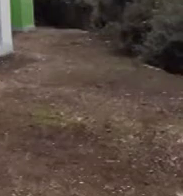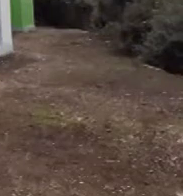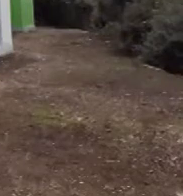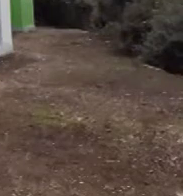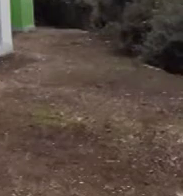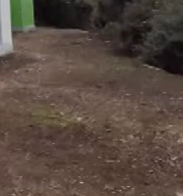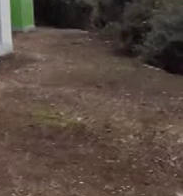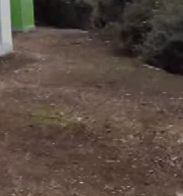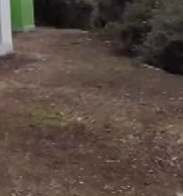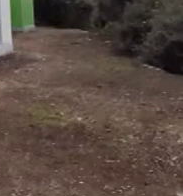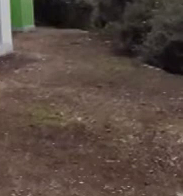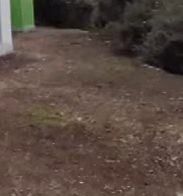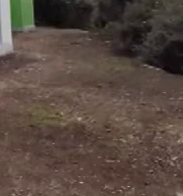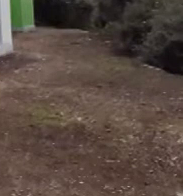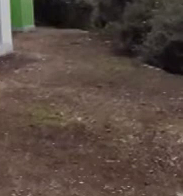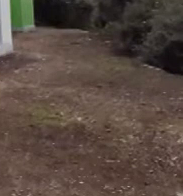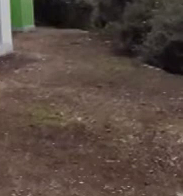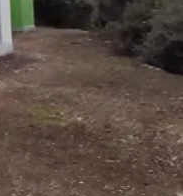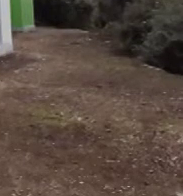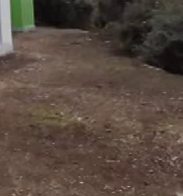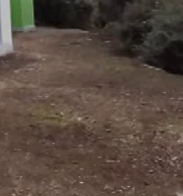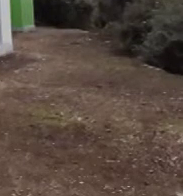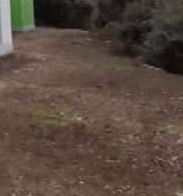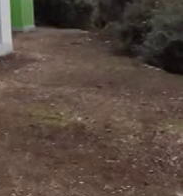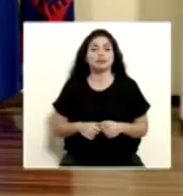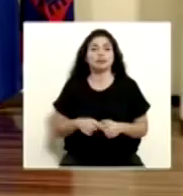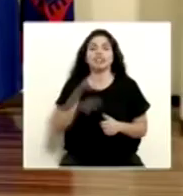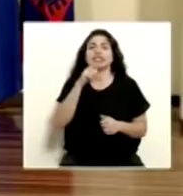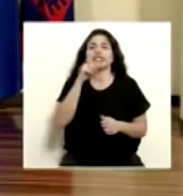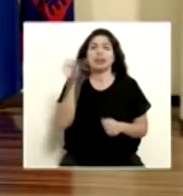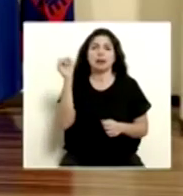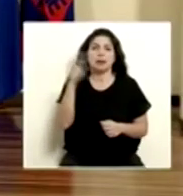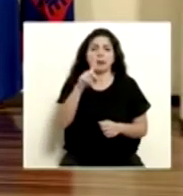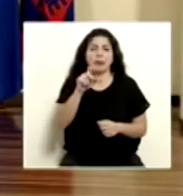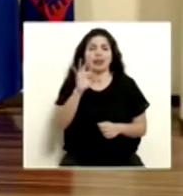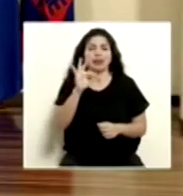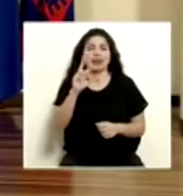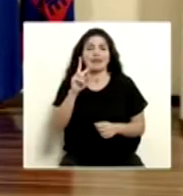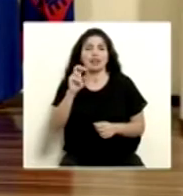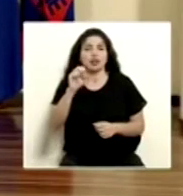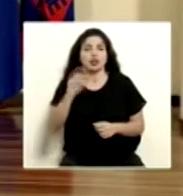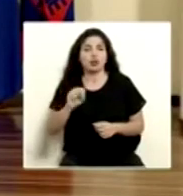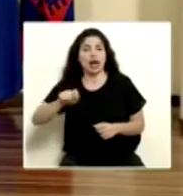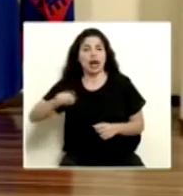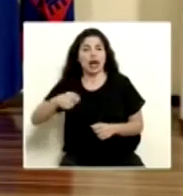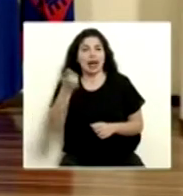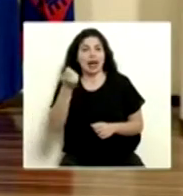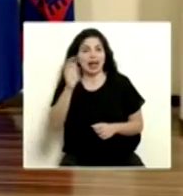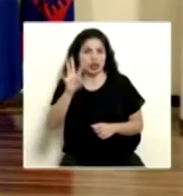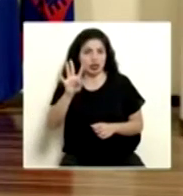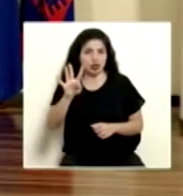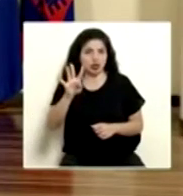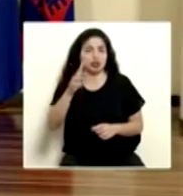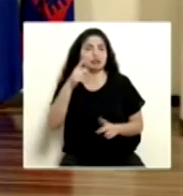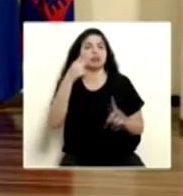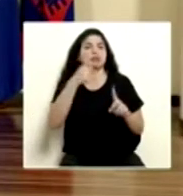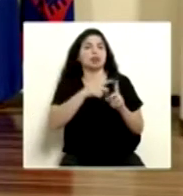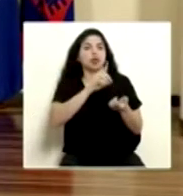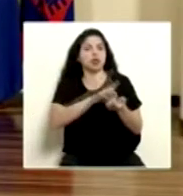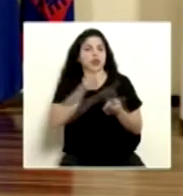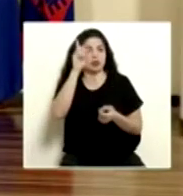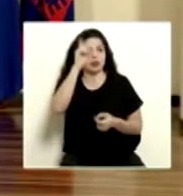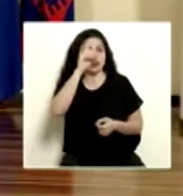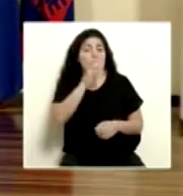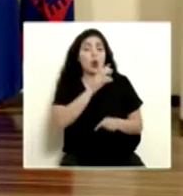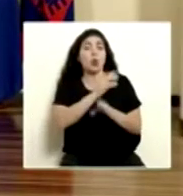quien manifestó que por error no se habían incluido la realiza tv sur canal 14 también para el doctor salas los